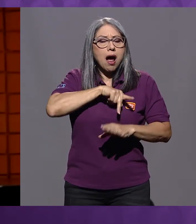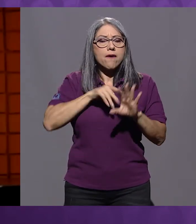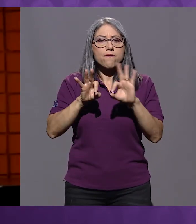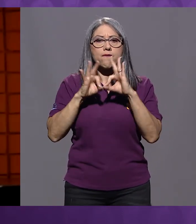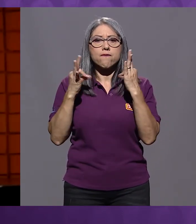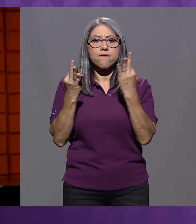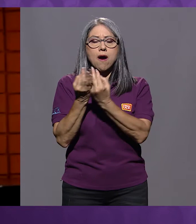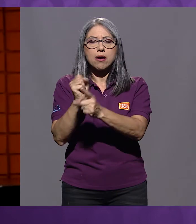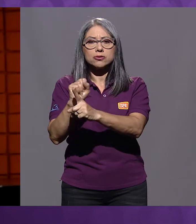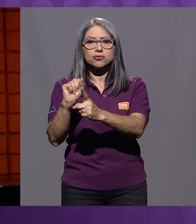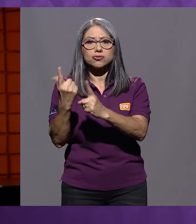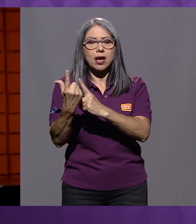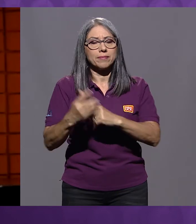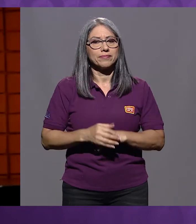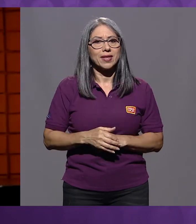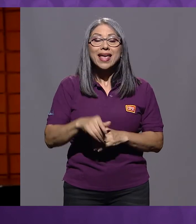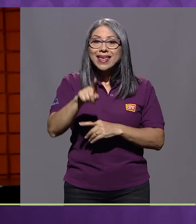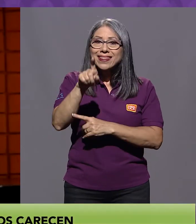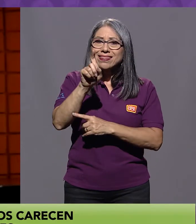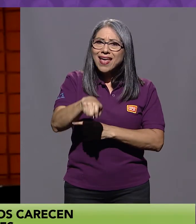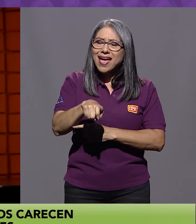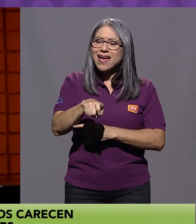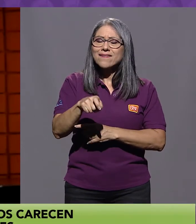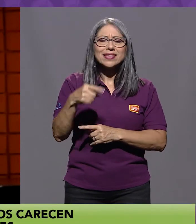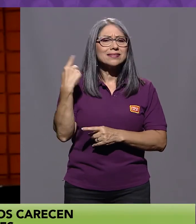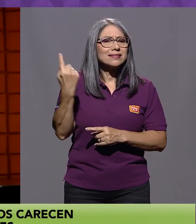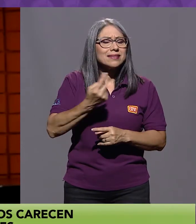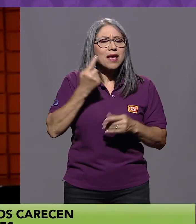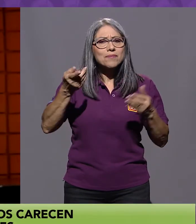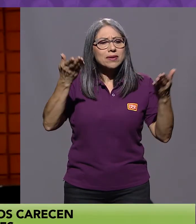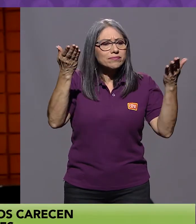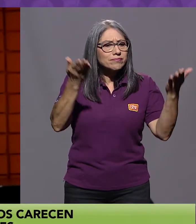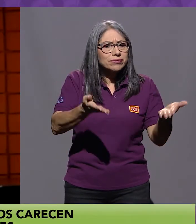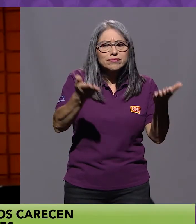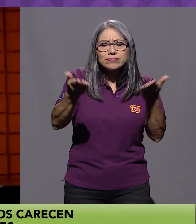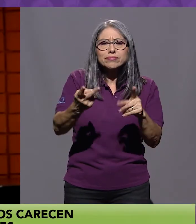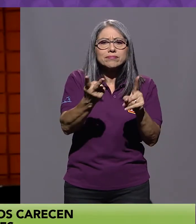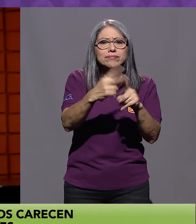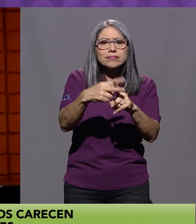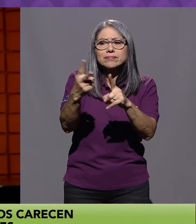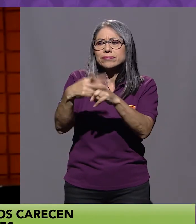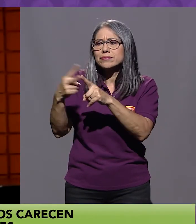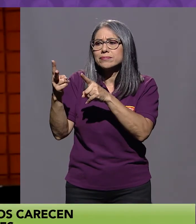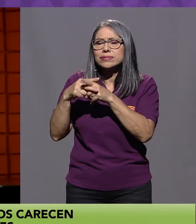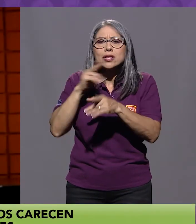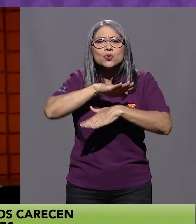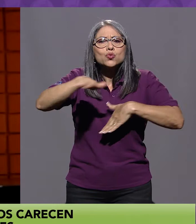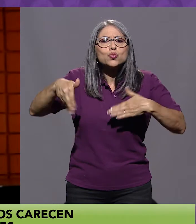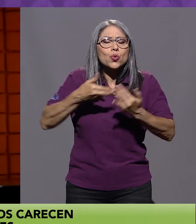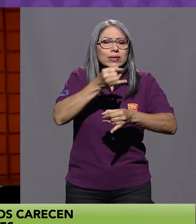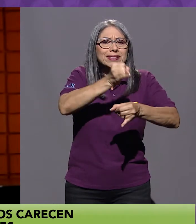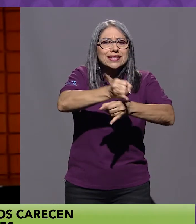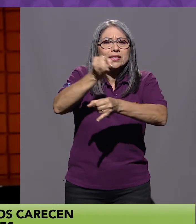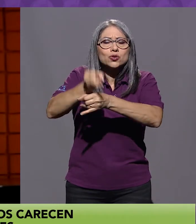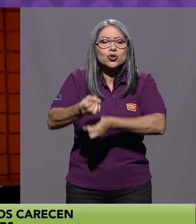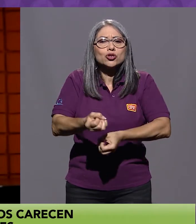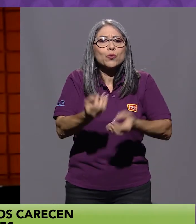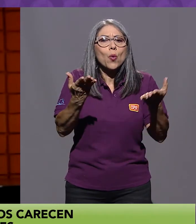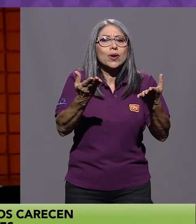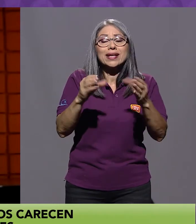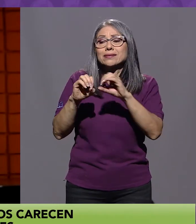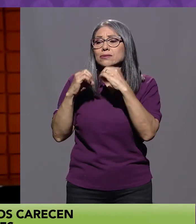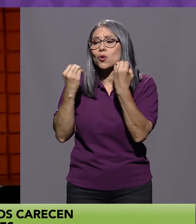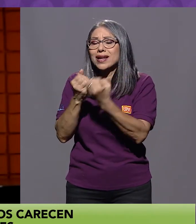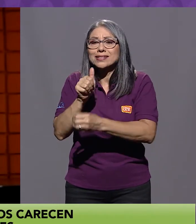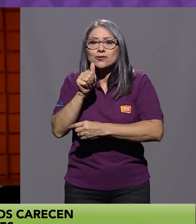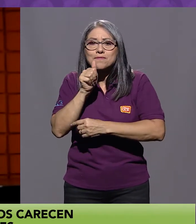familiar y social, y debe estar presente en cada una de las instituciones públicas, en las organizaciones privadas,